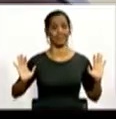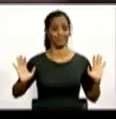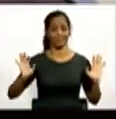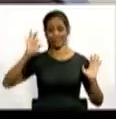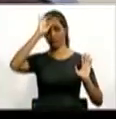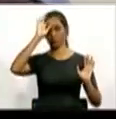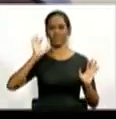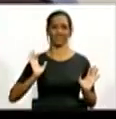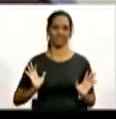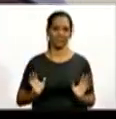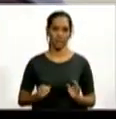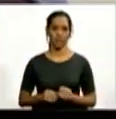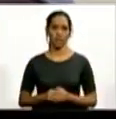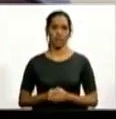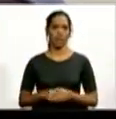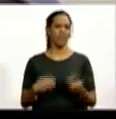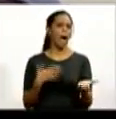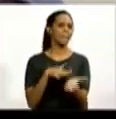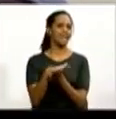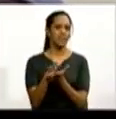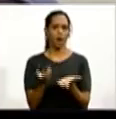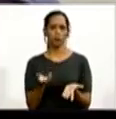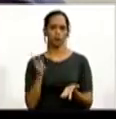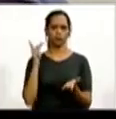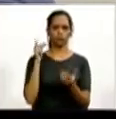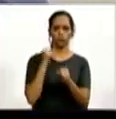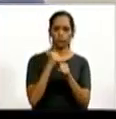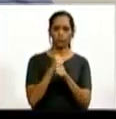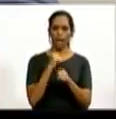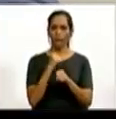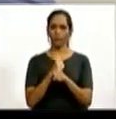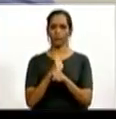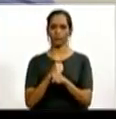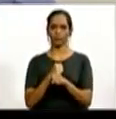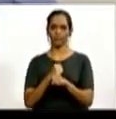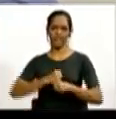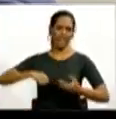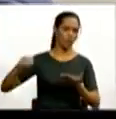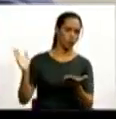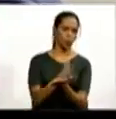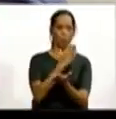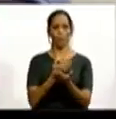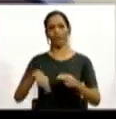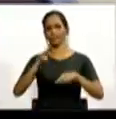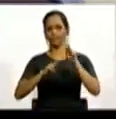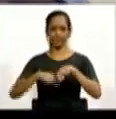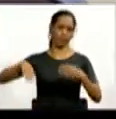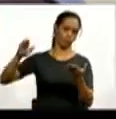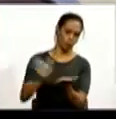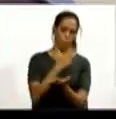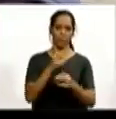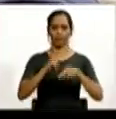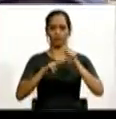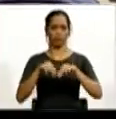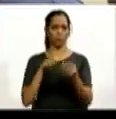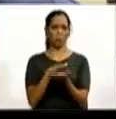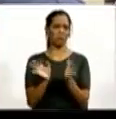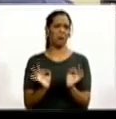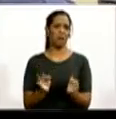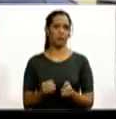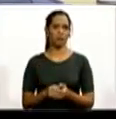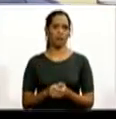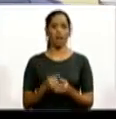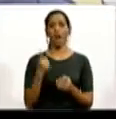saber. ¿Por qué pasa eso? ¿Cómo es eso que llegan unos de trabajo, tumban, vuelven a montar, tumban otra vez y no pasa nada? No sé,